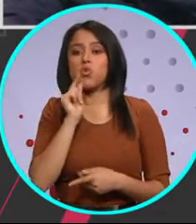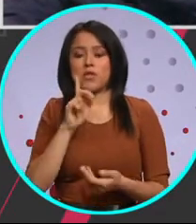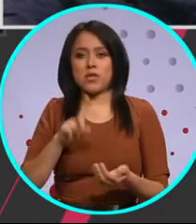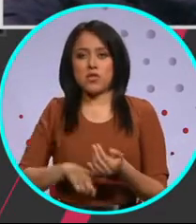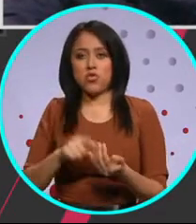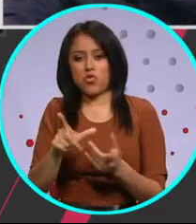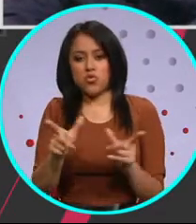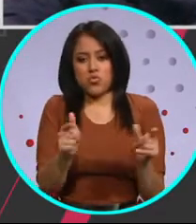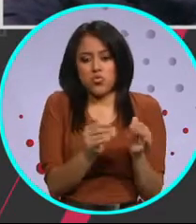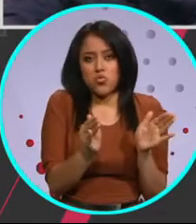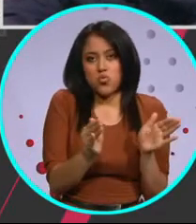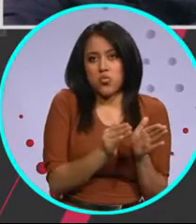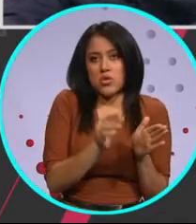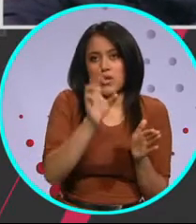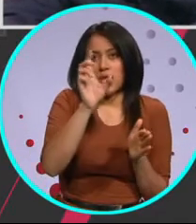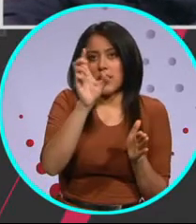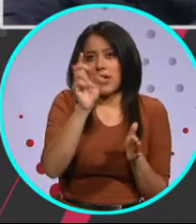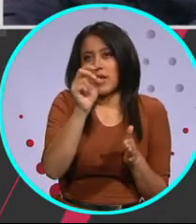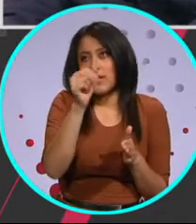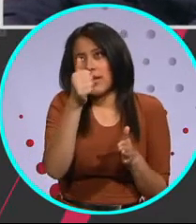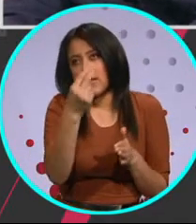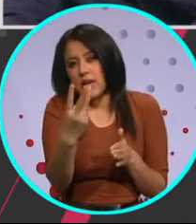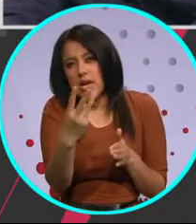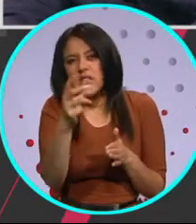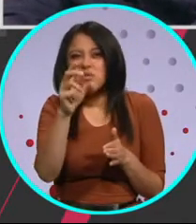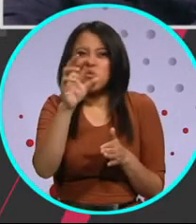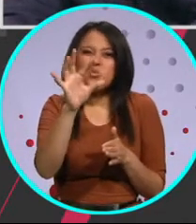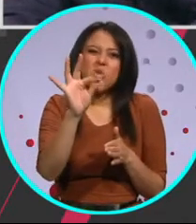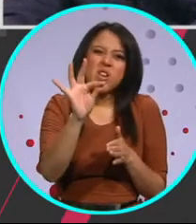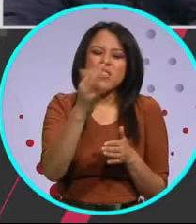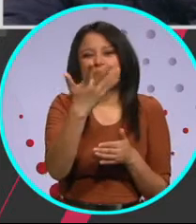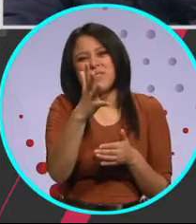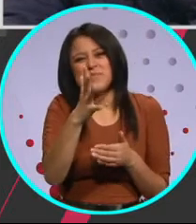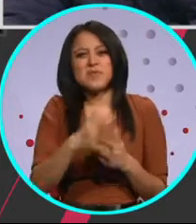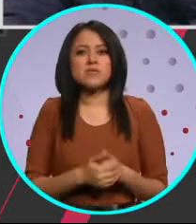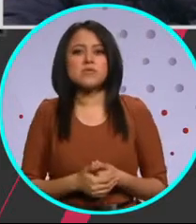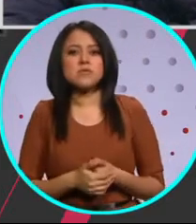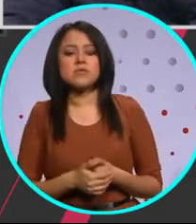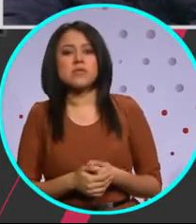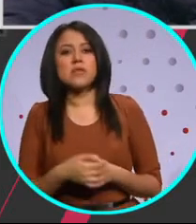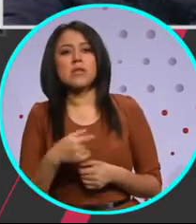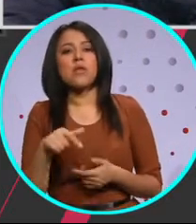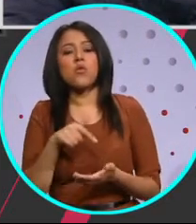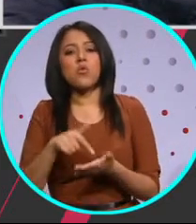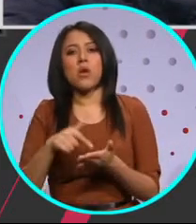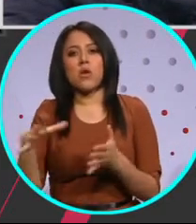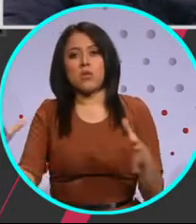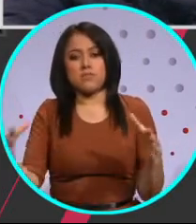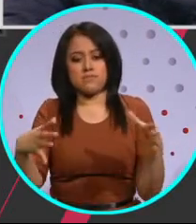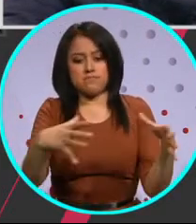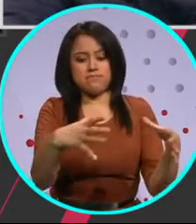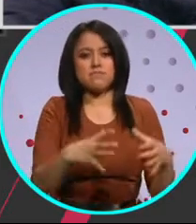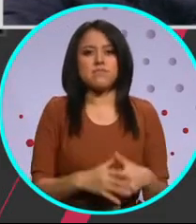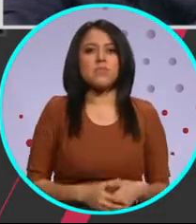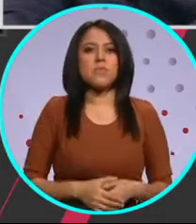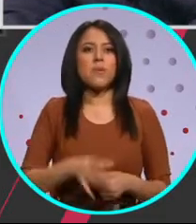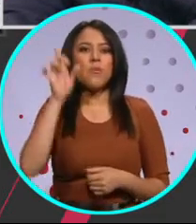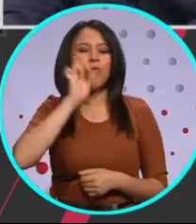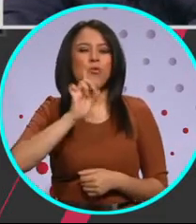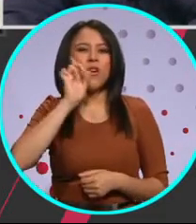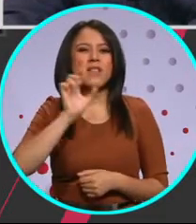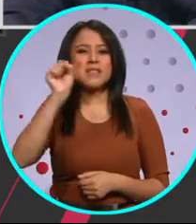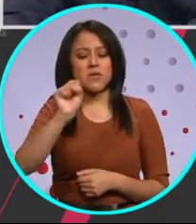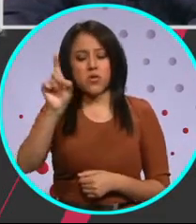más son cerca de 33 interés remotos entonces por la población que estaba en la redonda así y ahora un comentario a una mujer que este fin de